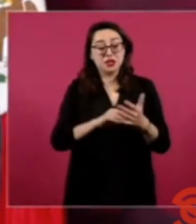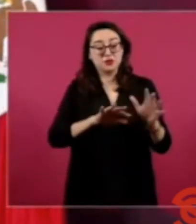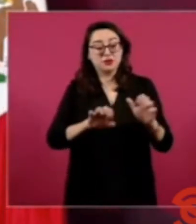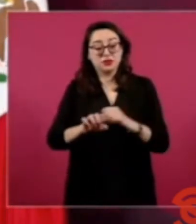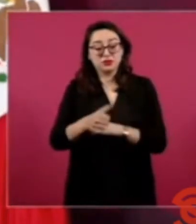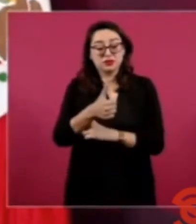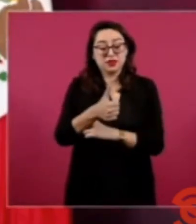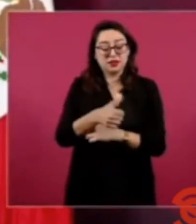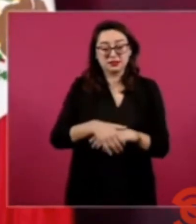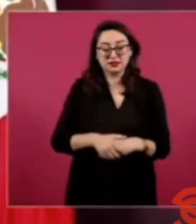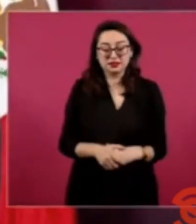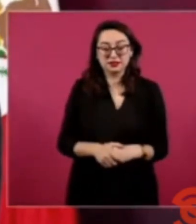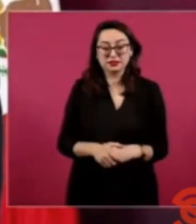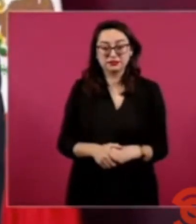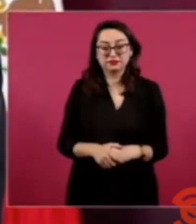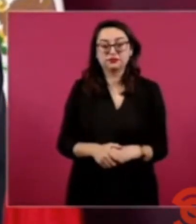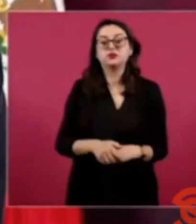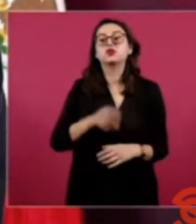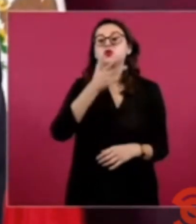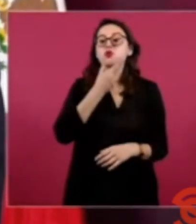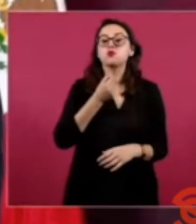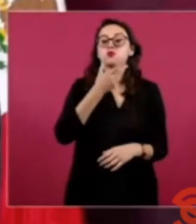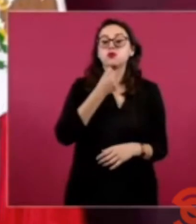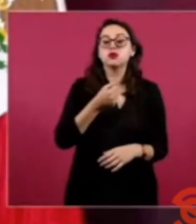1906, lo hicieron los magonistas.